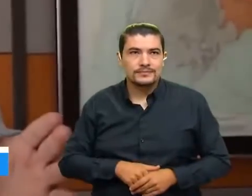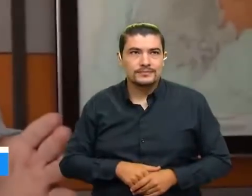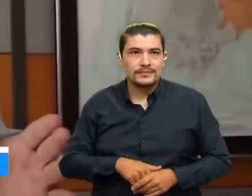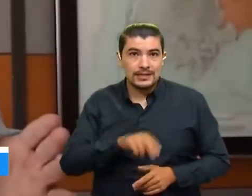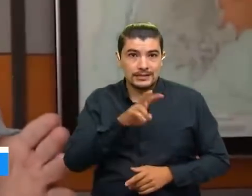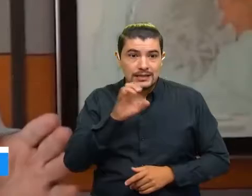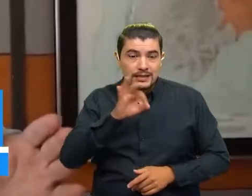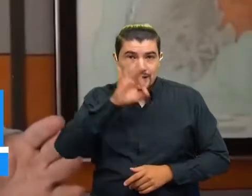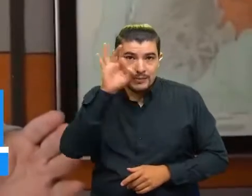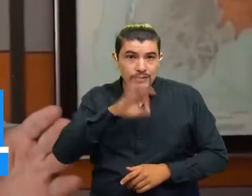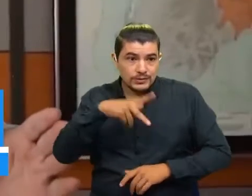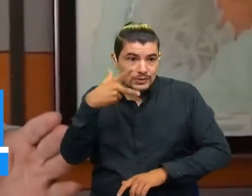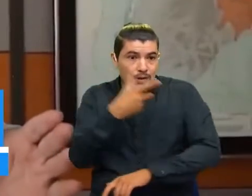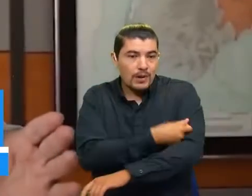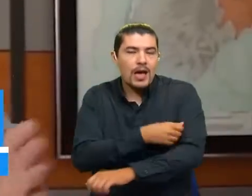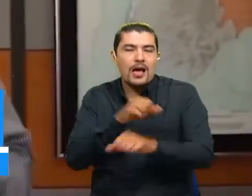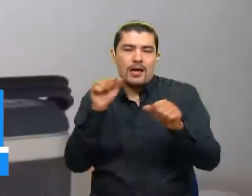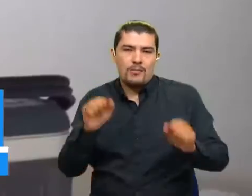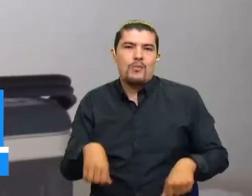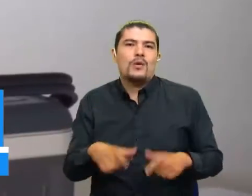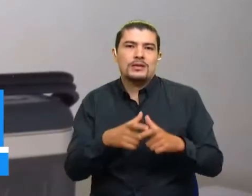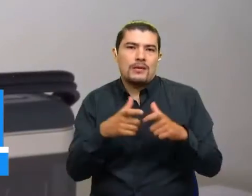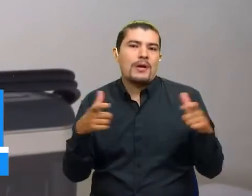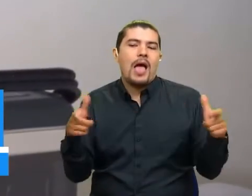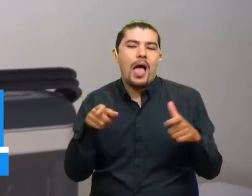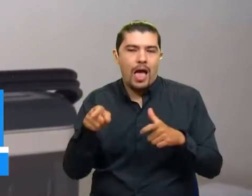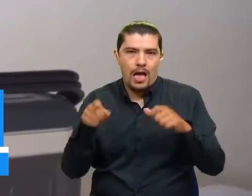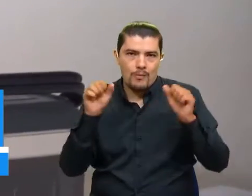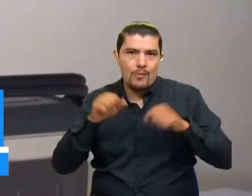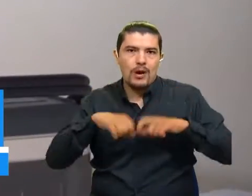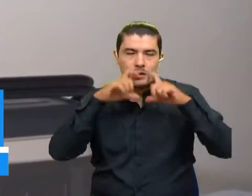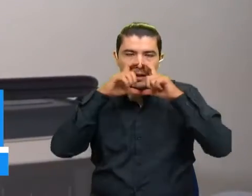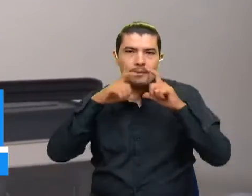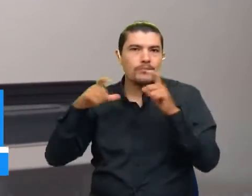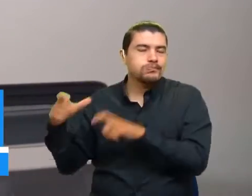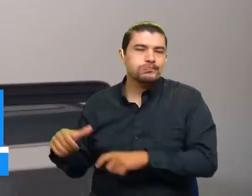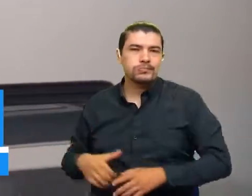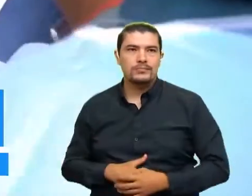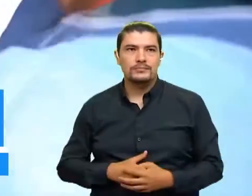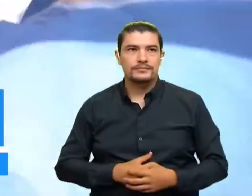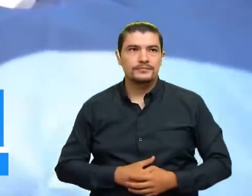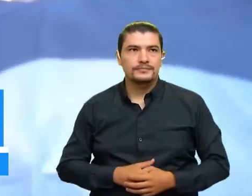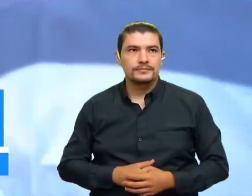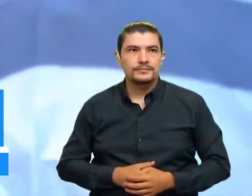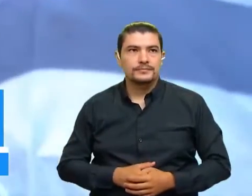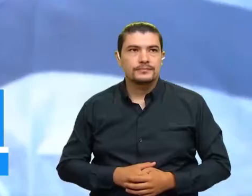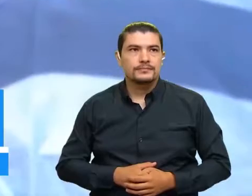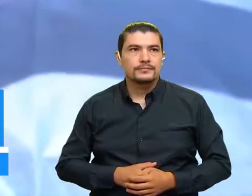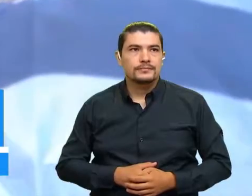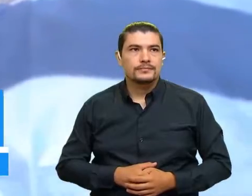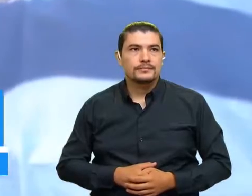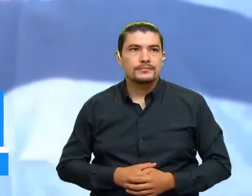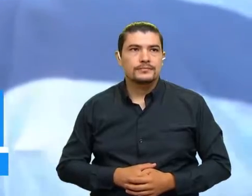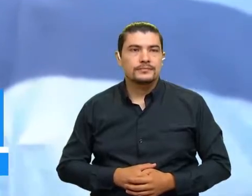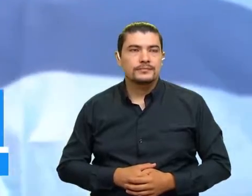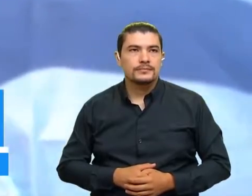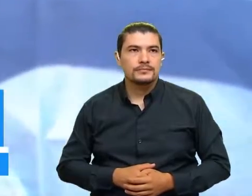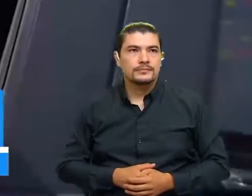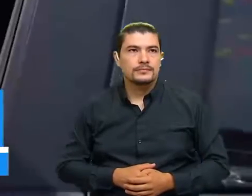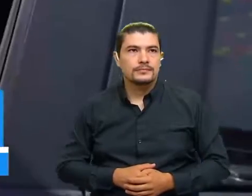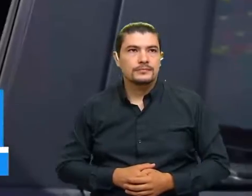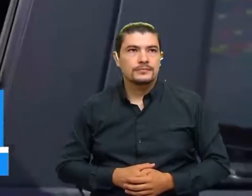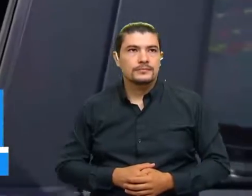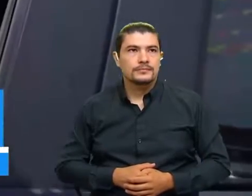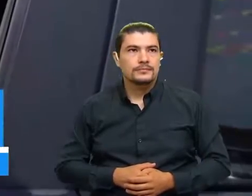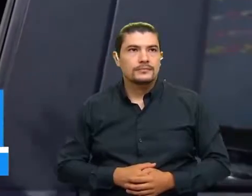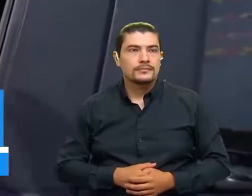el criterio de tener más del 70% de vacunación de esquemas completos en su población y acoge